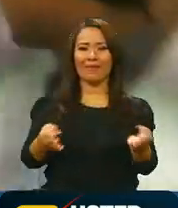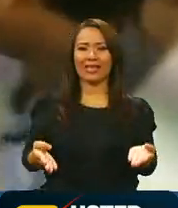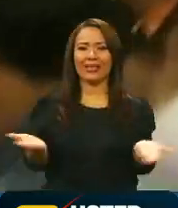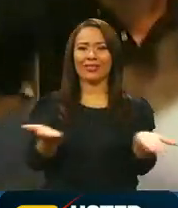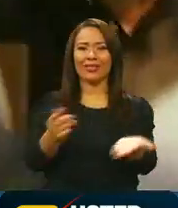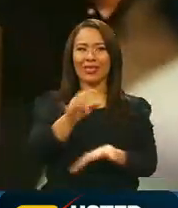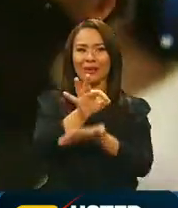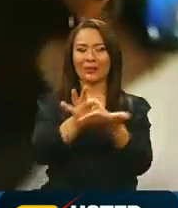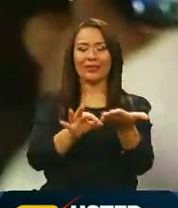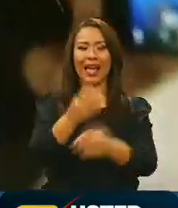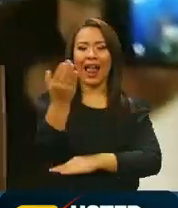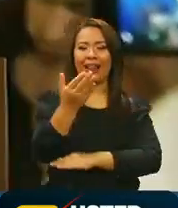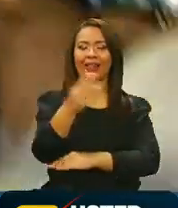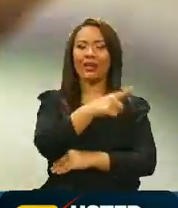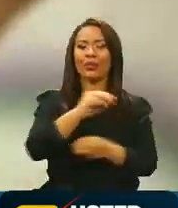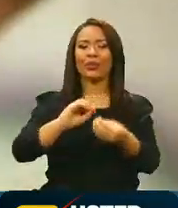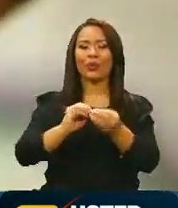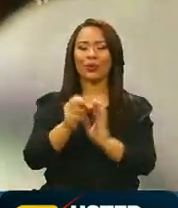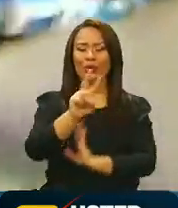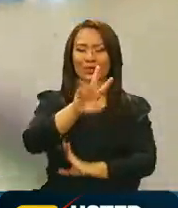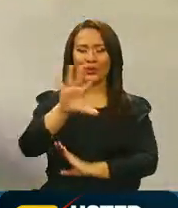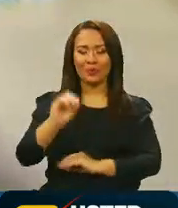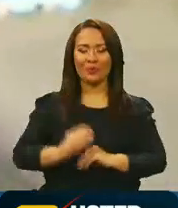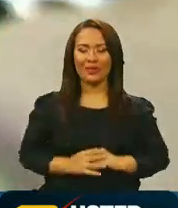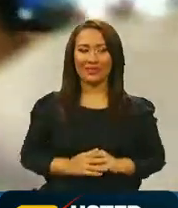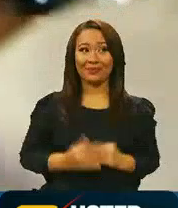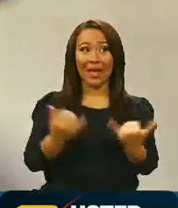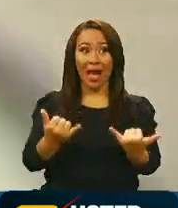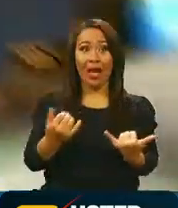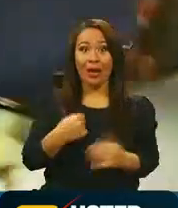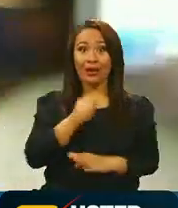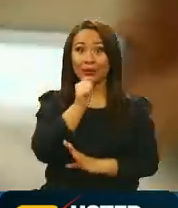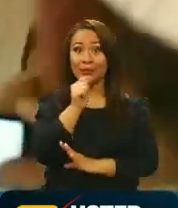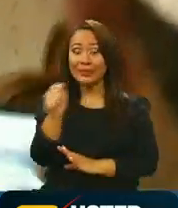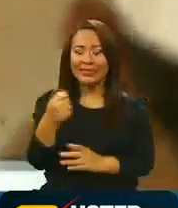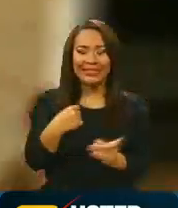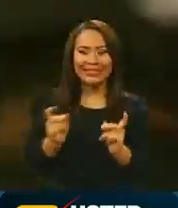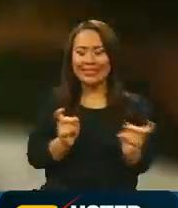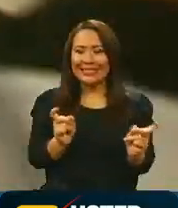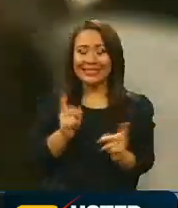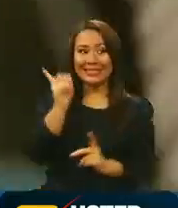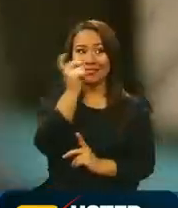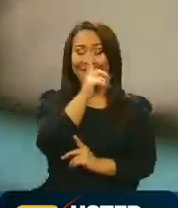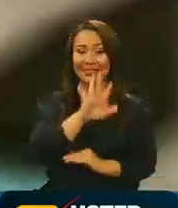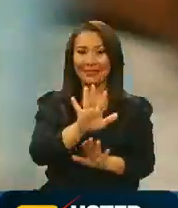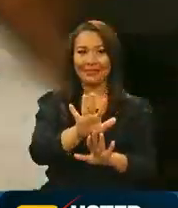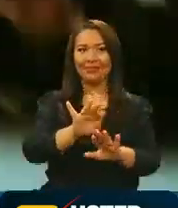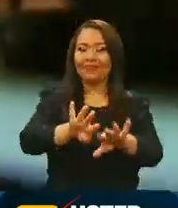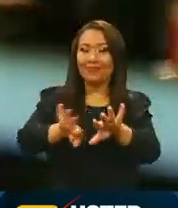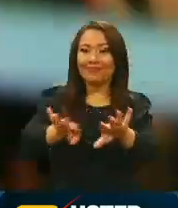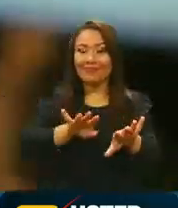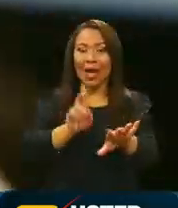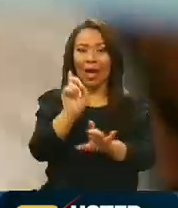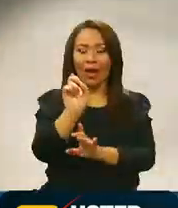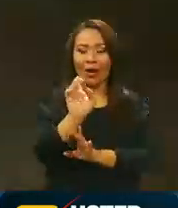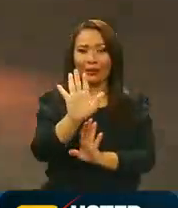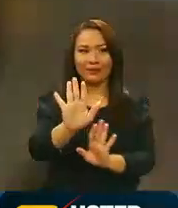número 250. Y bueno, vamos ahora sí a tratar de entrevistar. Vamos acá adelante.